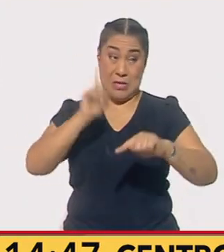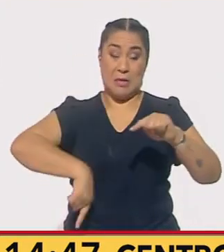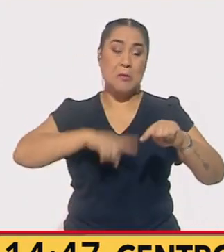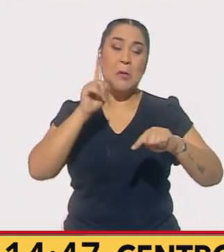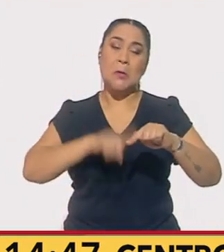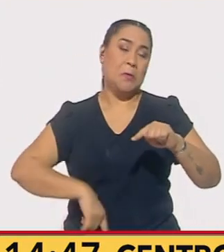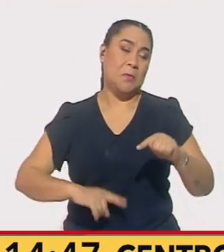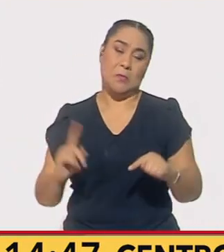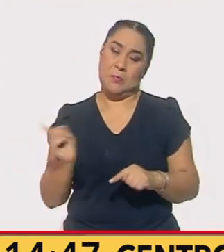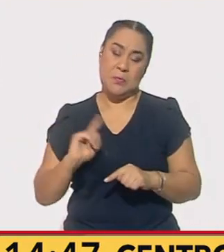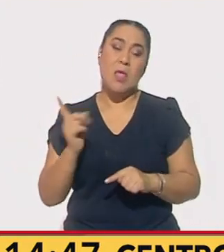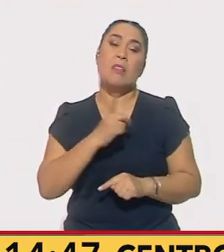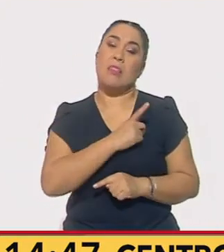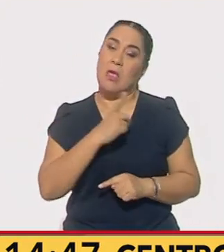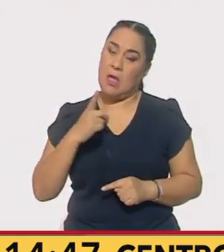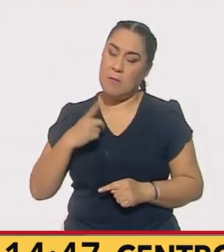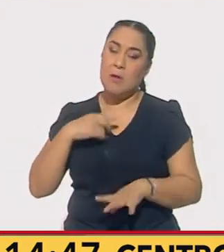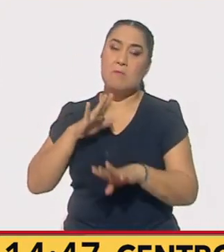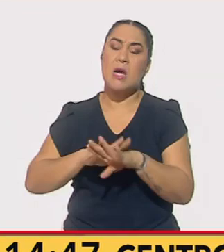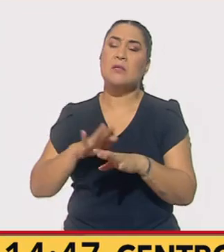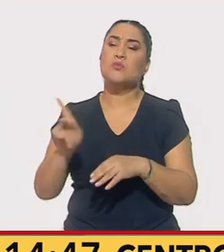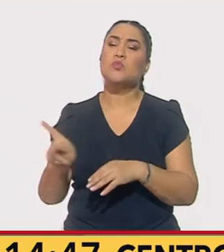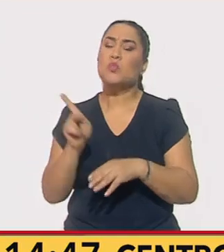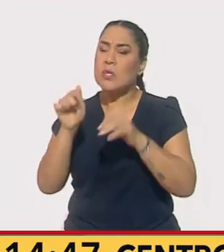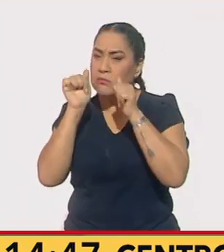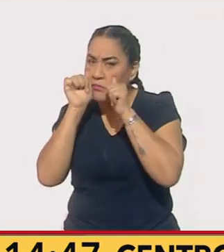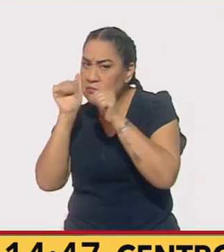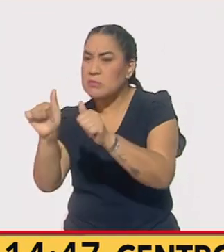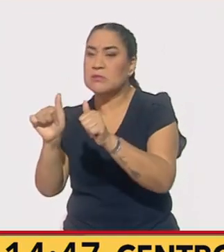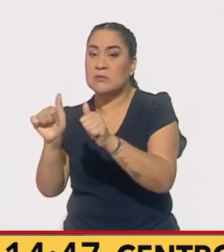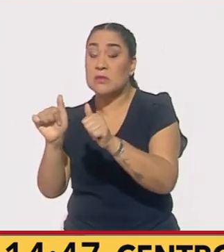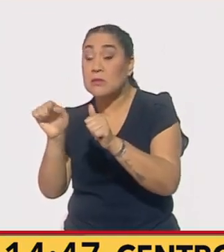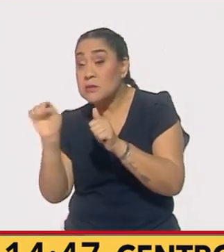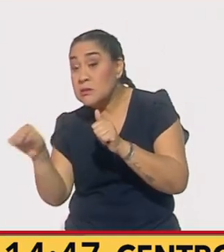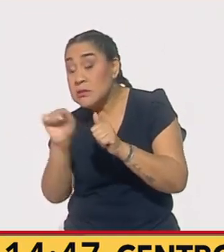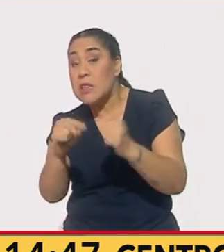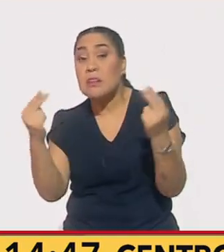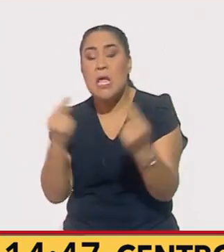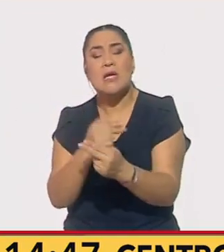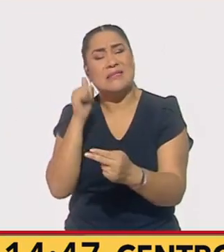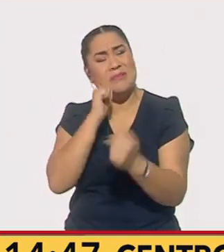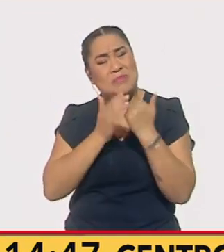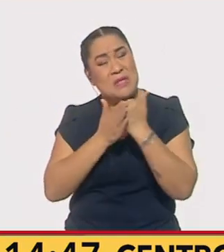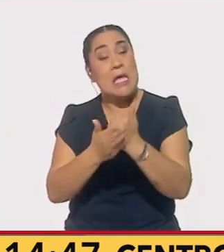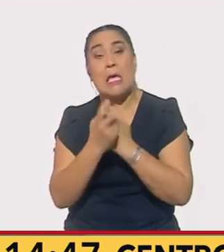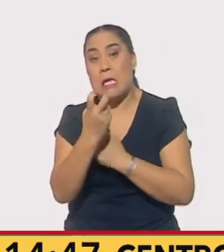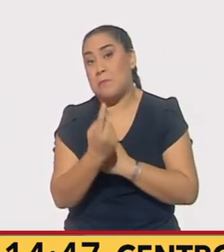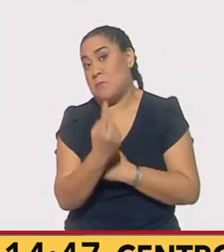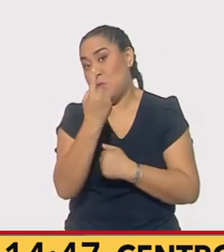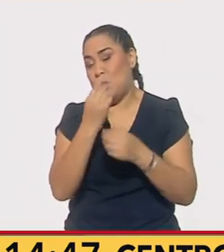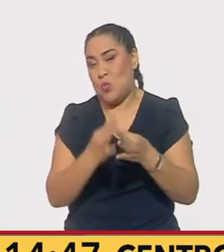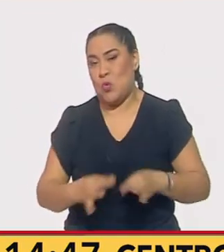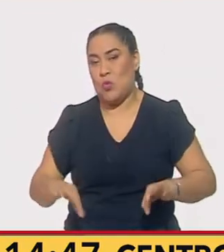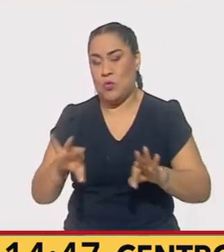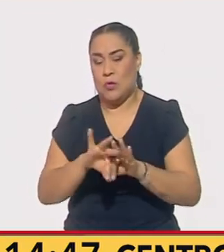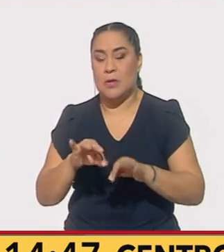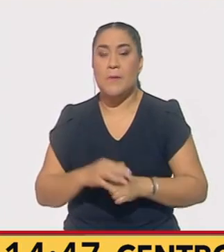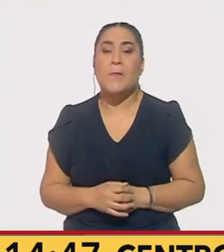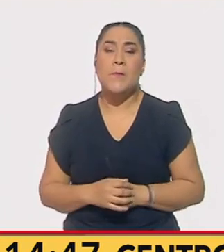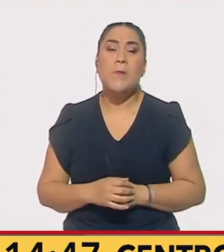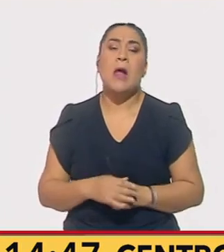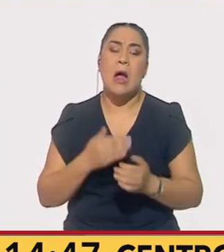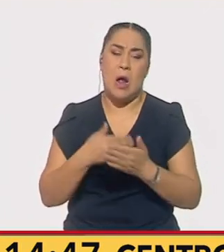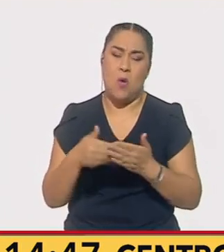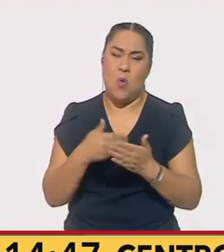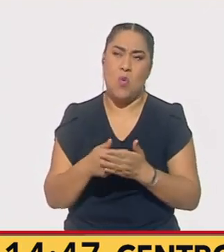que haber es integración social de los sectores más marginados. Así es, y este operativo policial que ya es